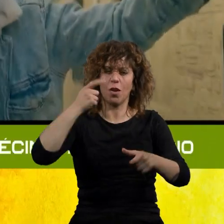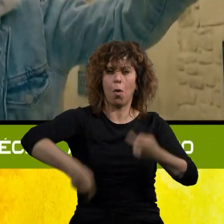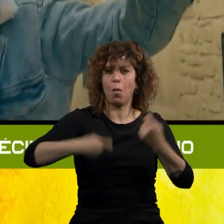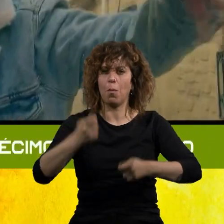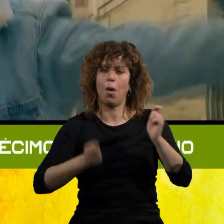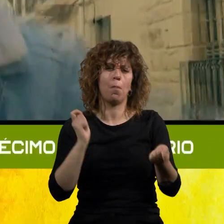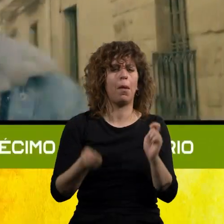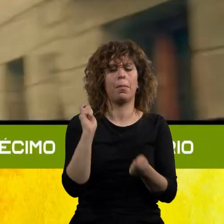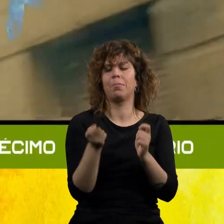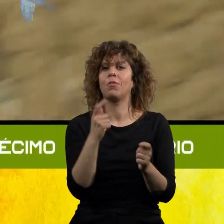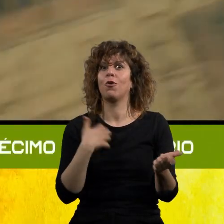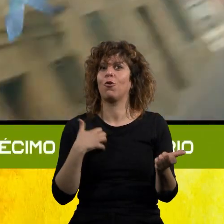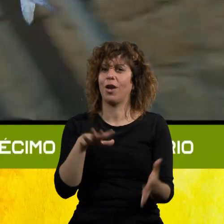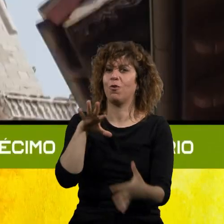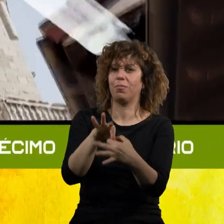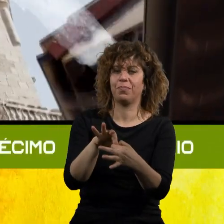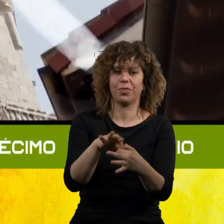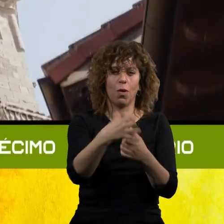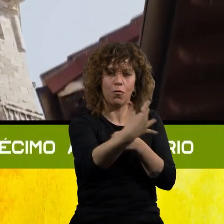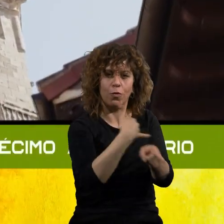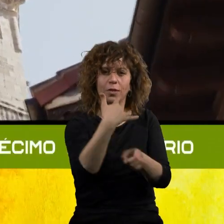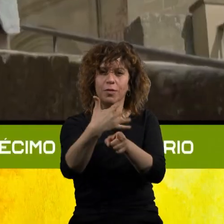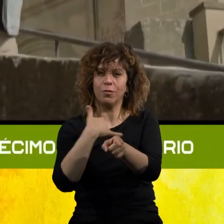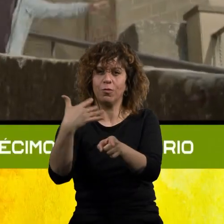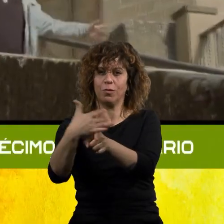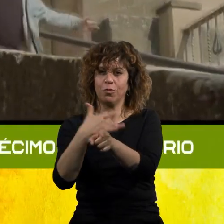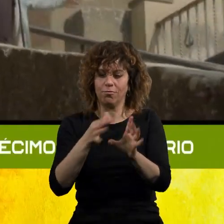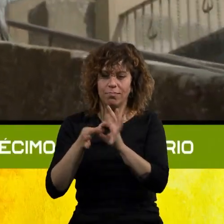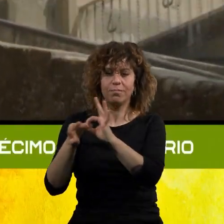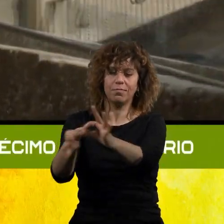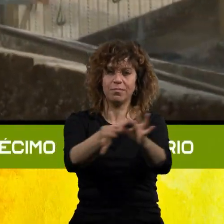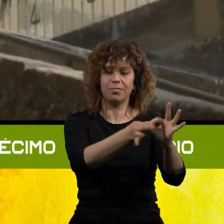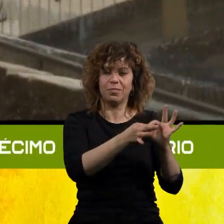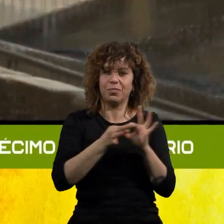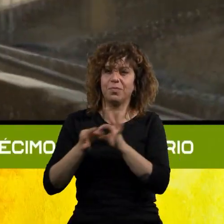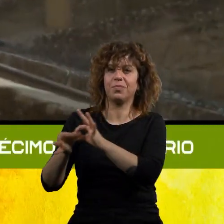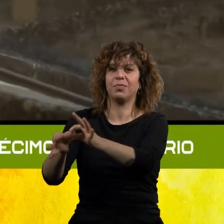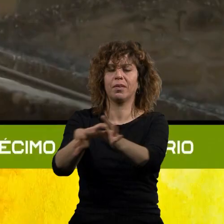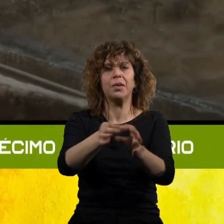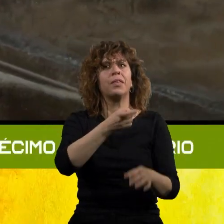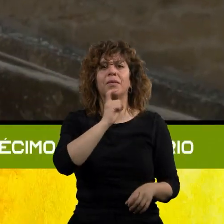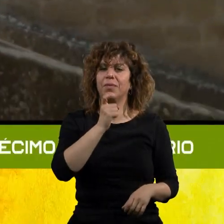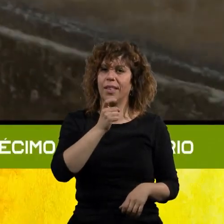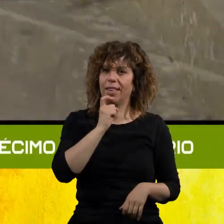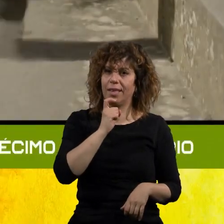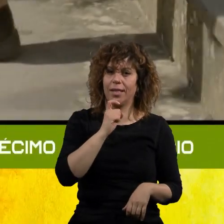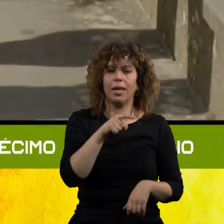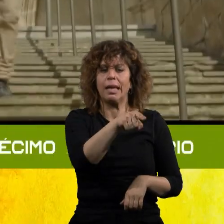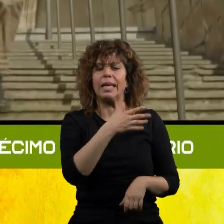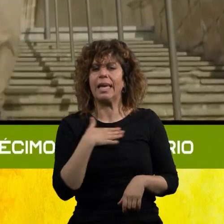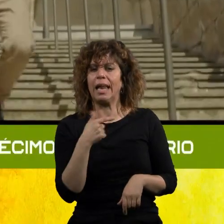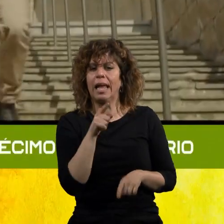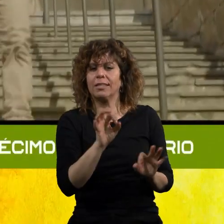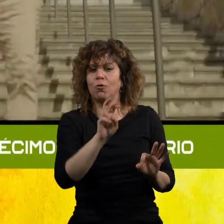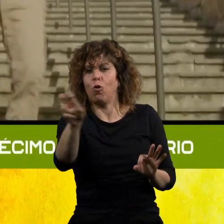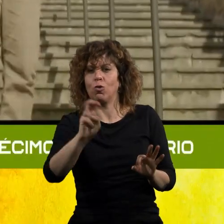toque más cañero, más rockero. Está muy guay el juntar todas esas influencias. A veces es difícil, ¿eh? Porque claro, uno quiere una cosa, otro quiere otra